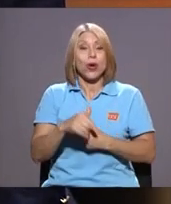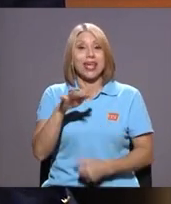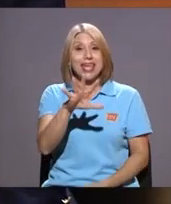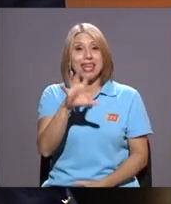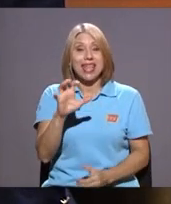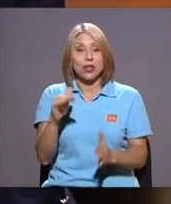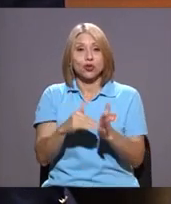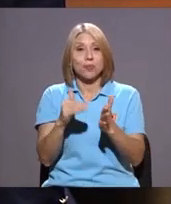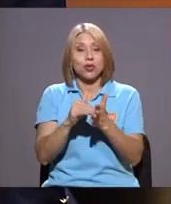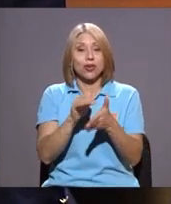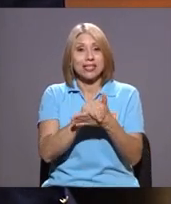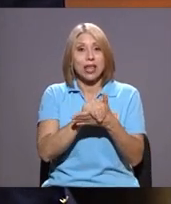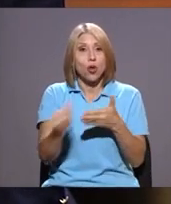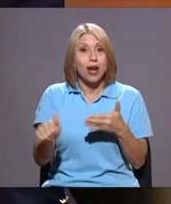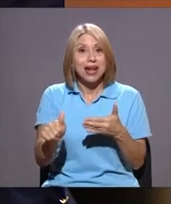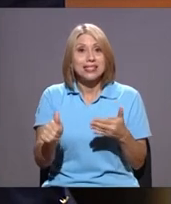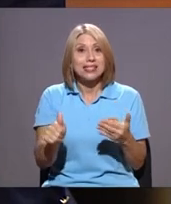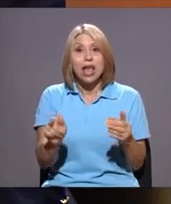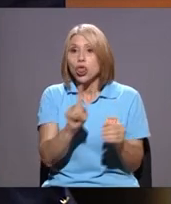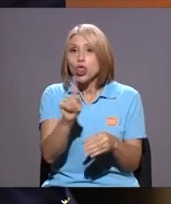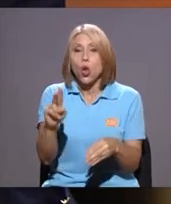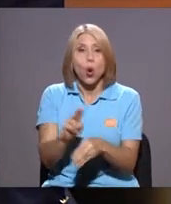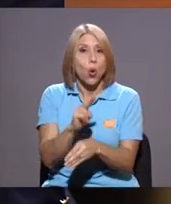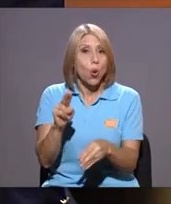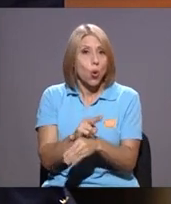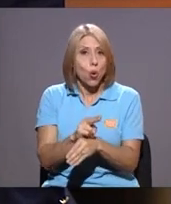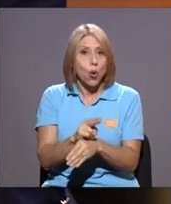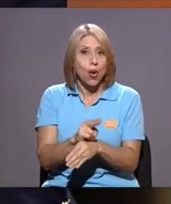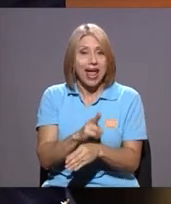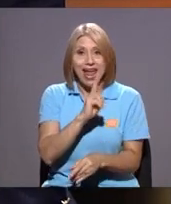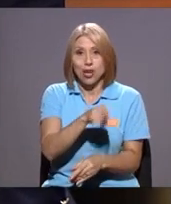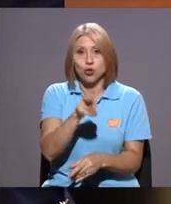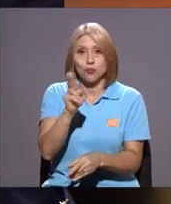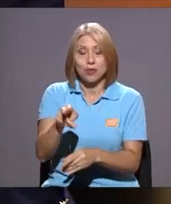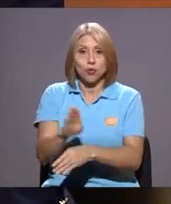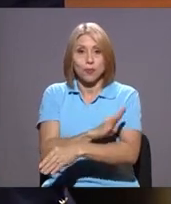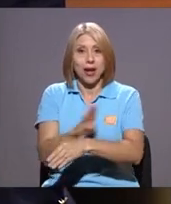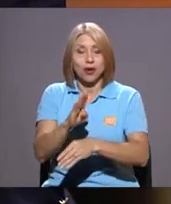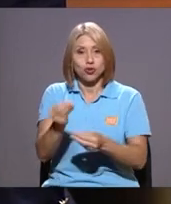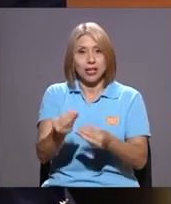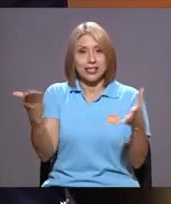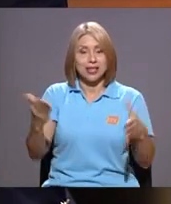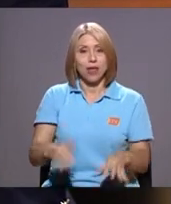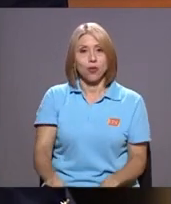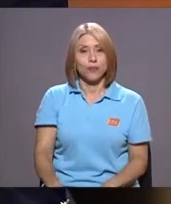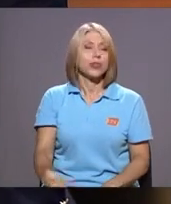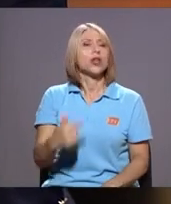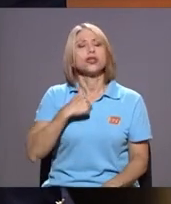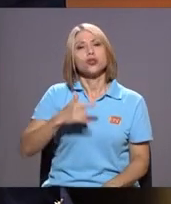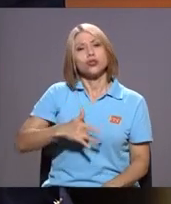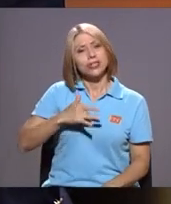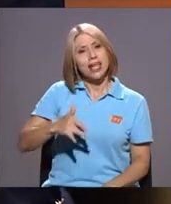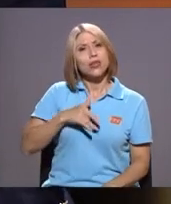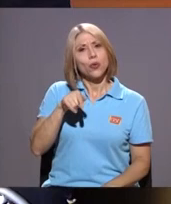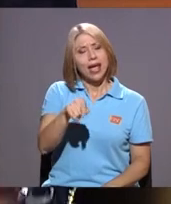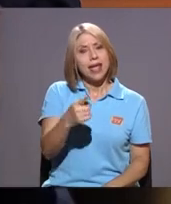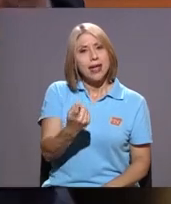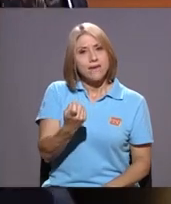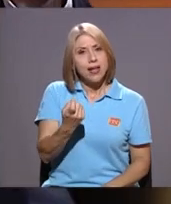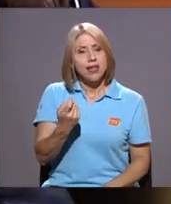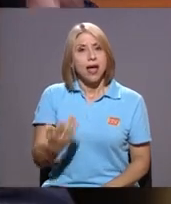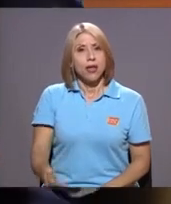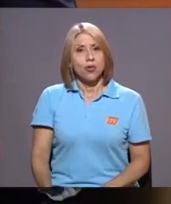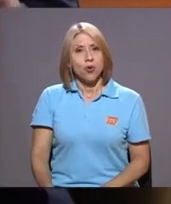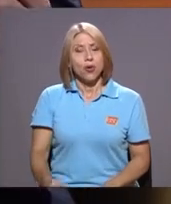millones de dólares sin colocar en los mismos bancos del estado y yo siento que haya faltado